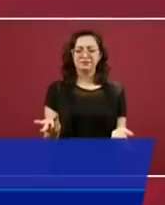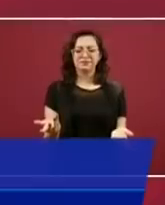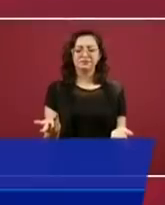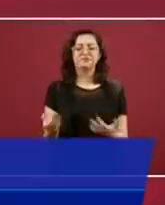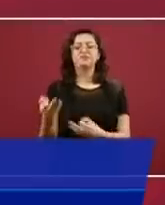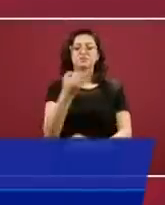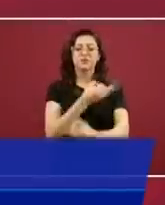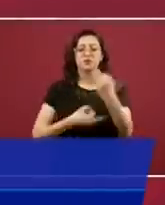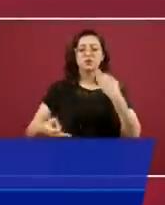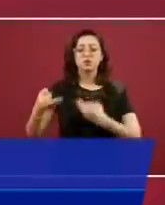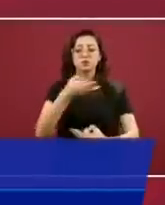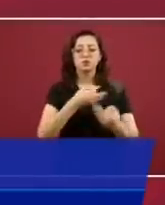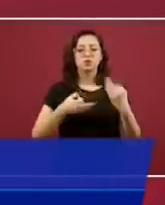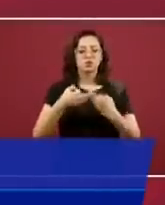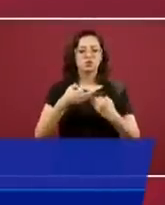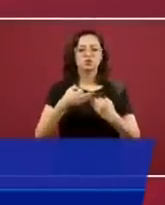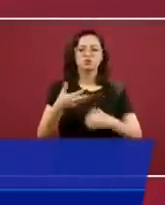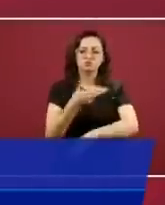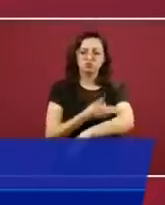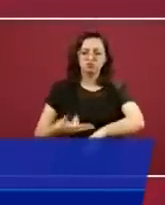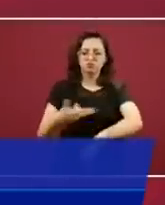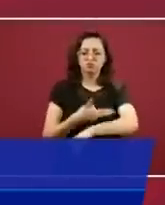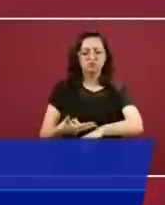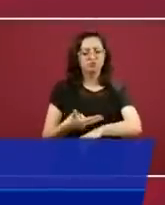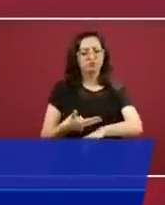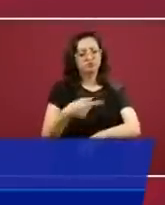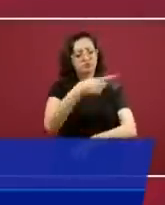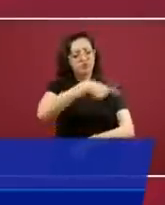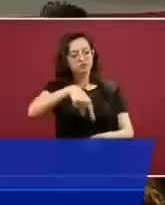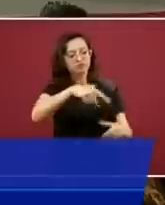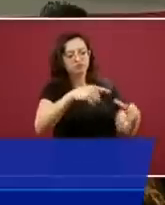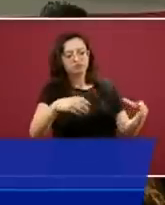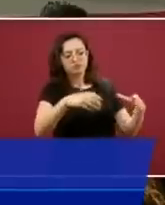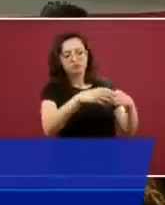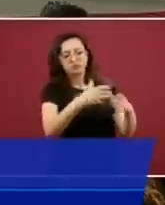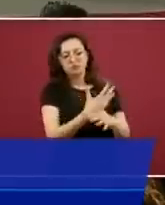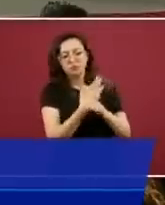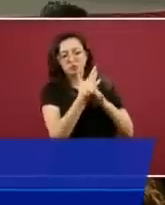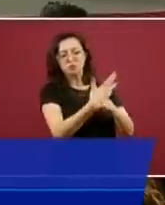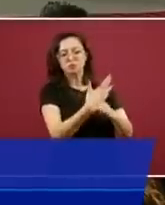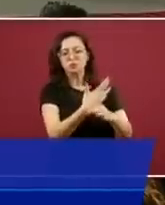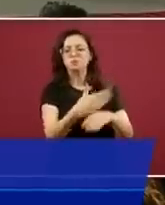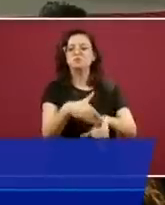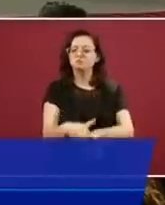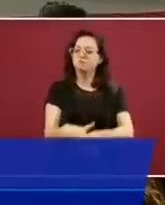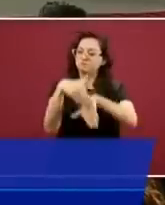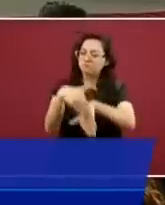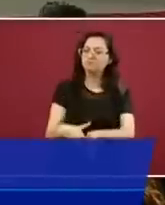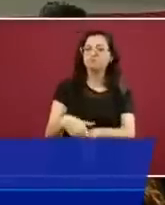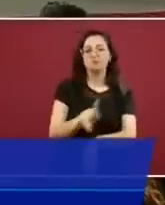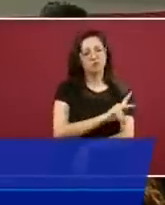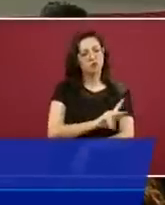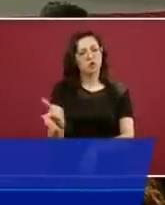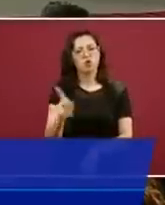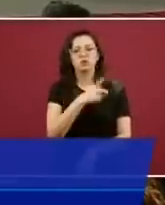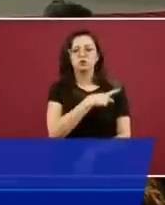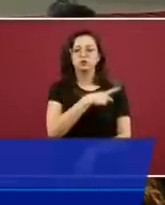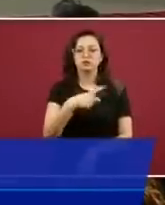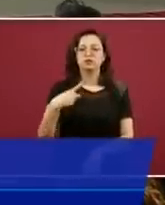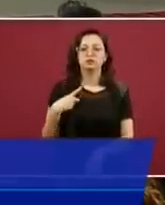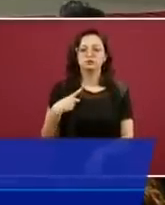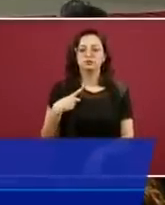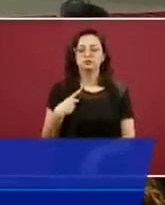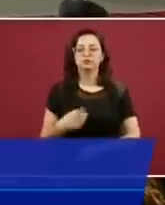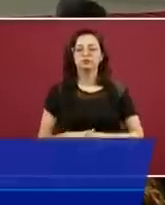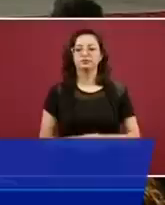todos tenemos que ajustarnos a la opinión de los técnicos, de los médicos, de